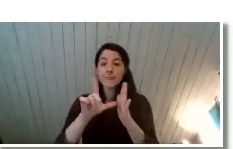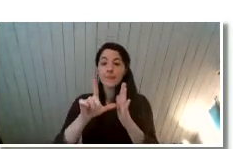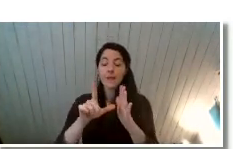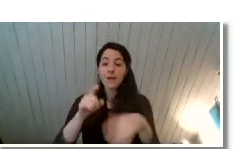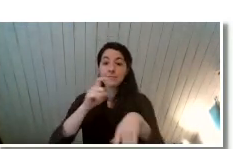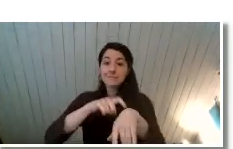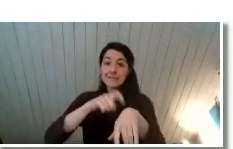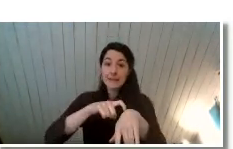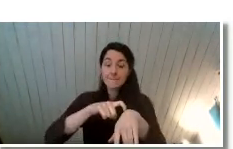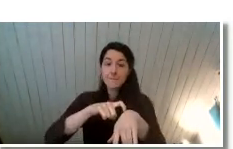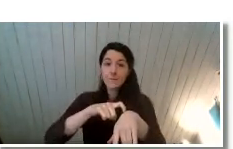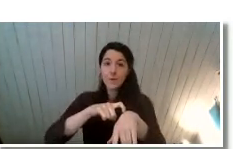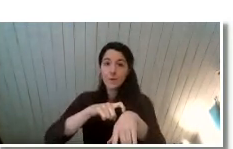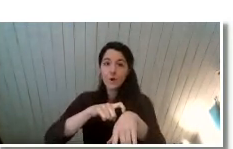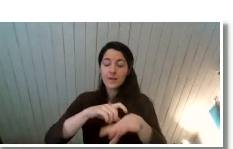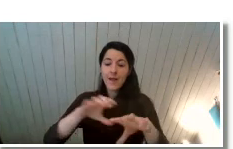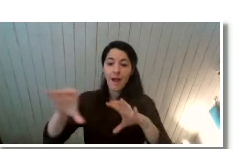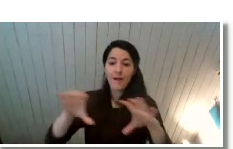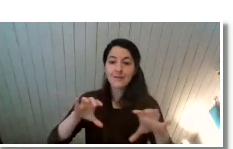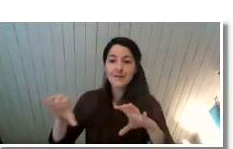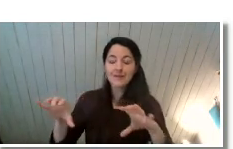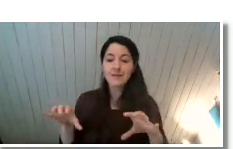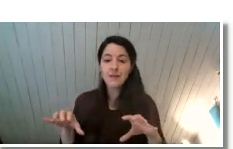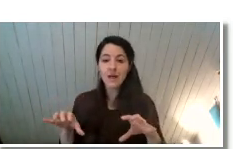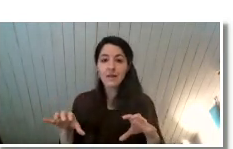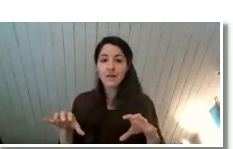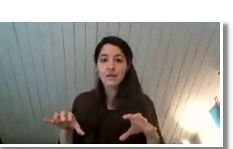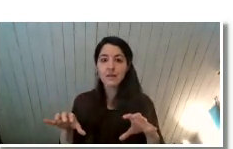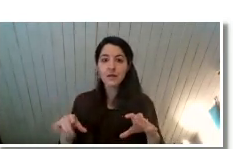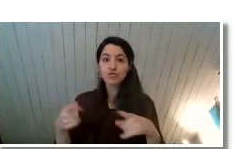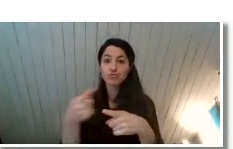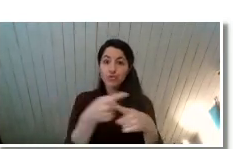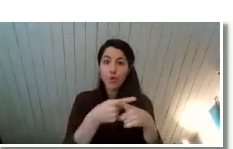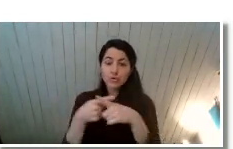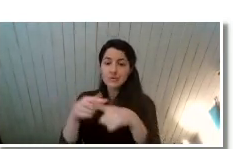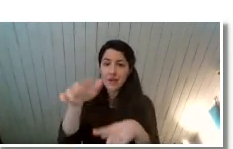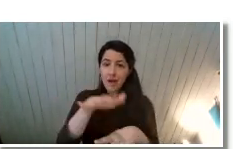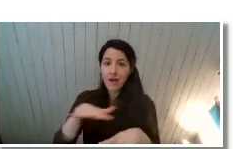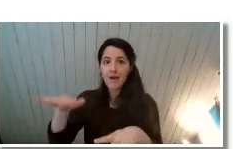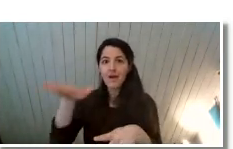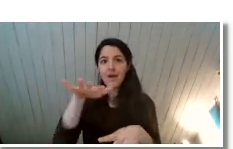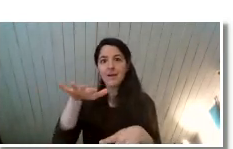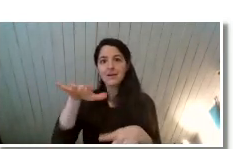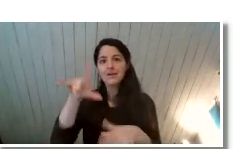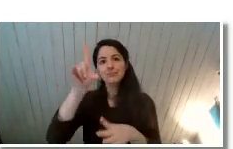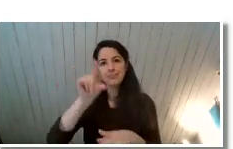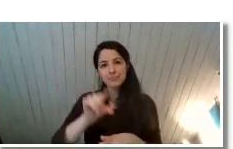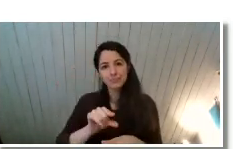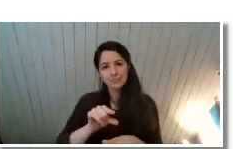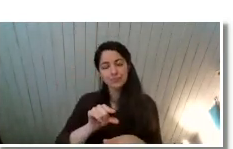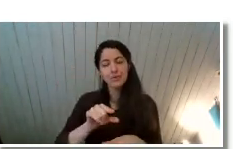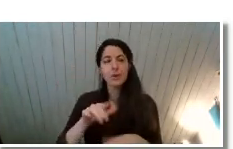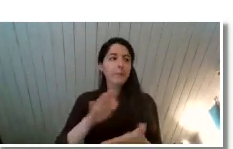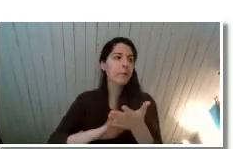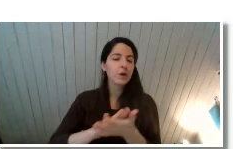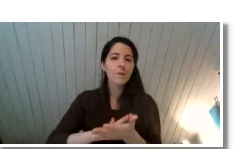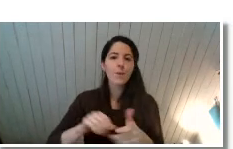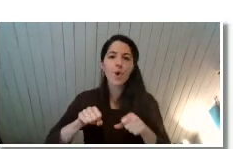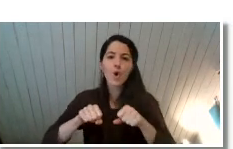a actividades donde se implica socialización, como ir de compras, como ir a